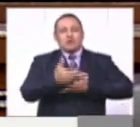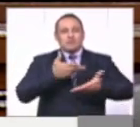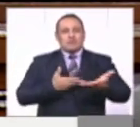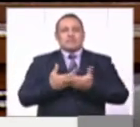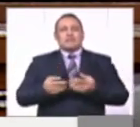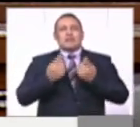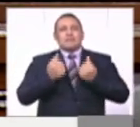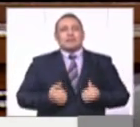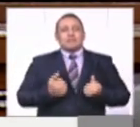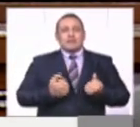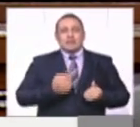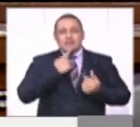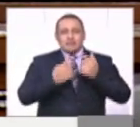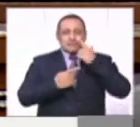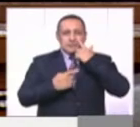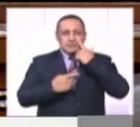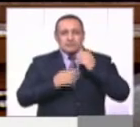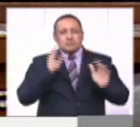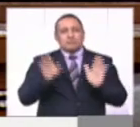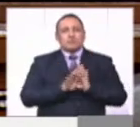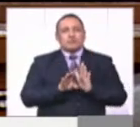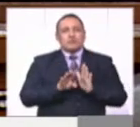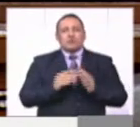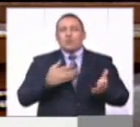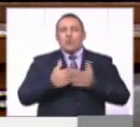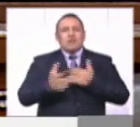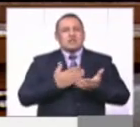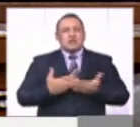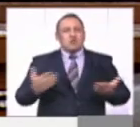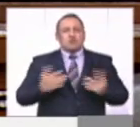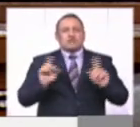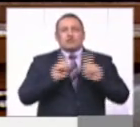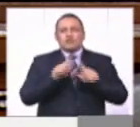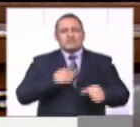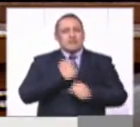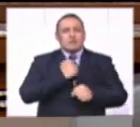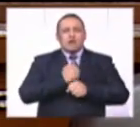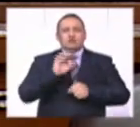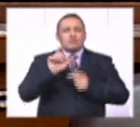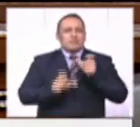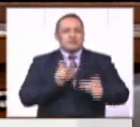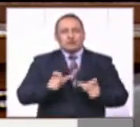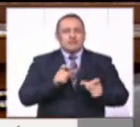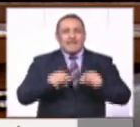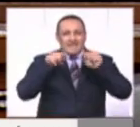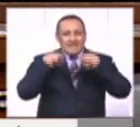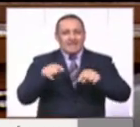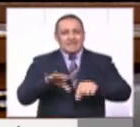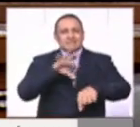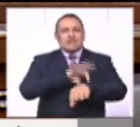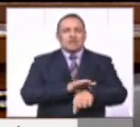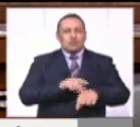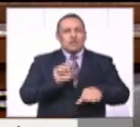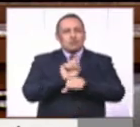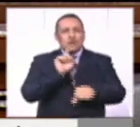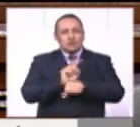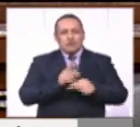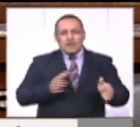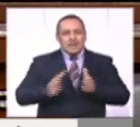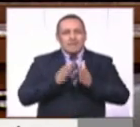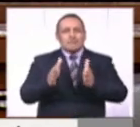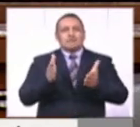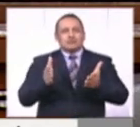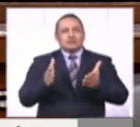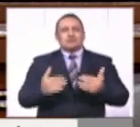dinero es cualquier cosa menos empleado de su población en salud en educación en carreteras